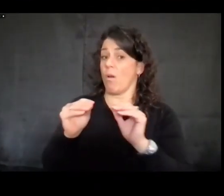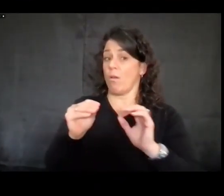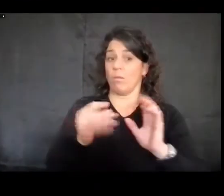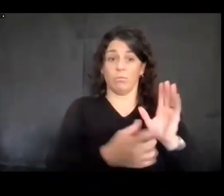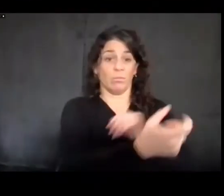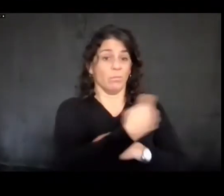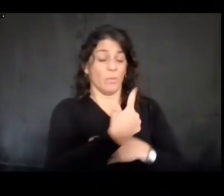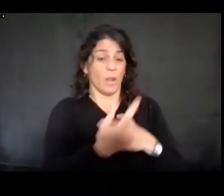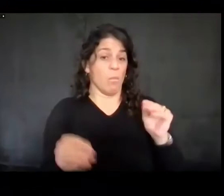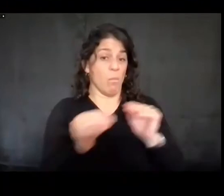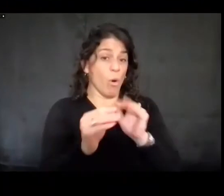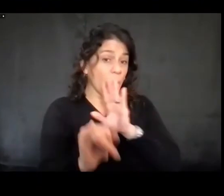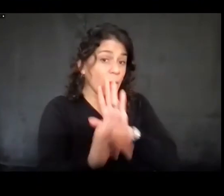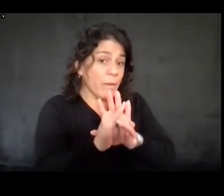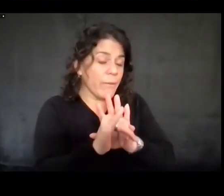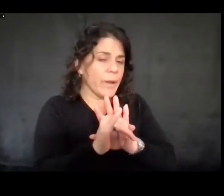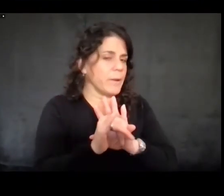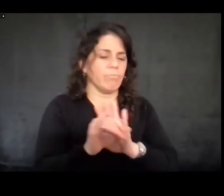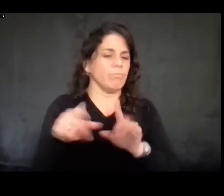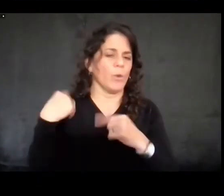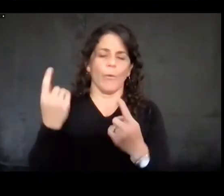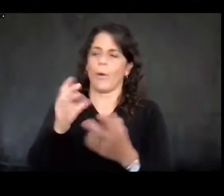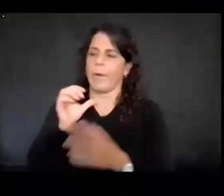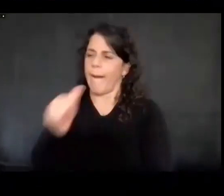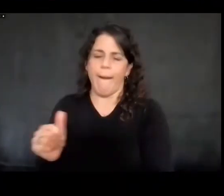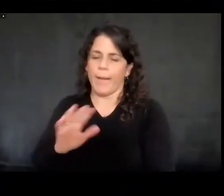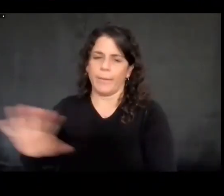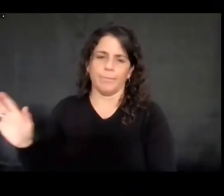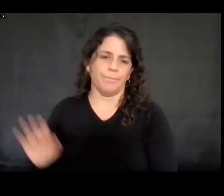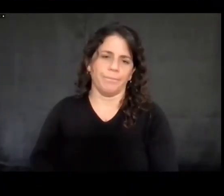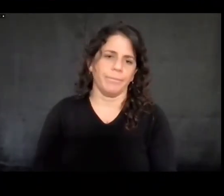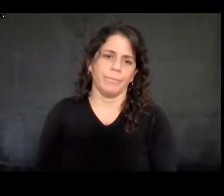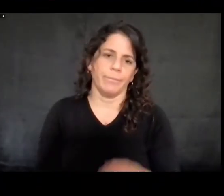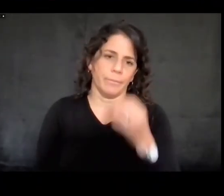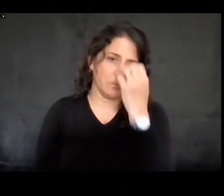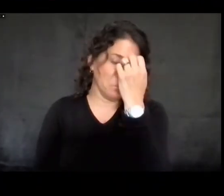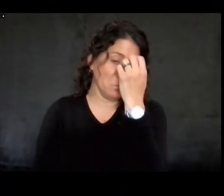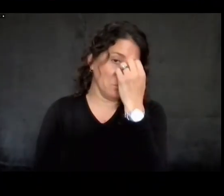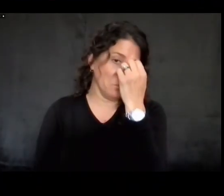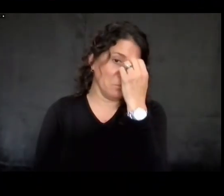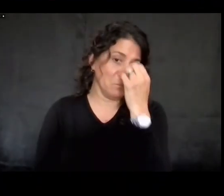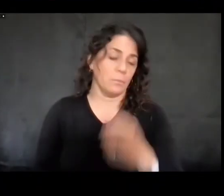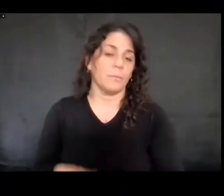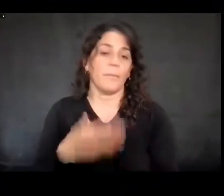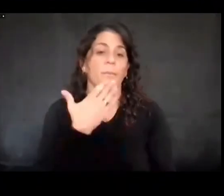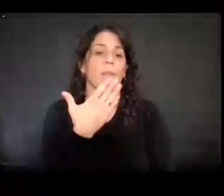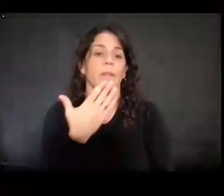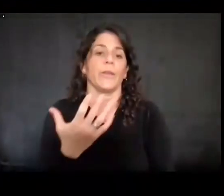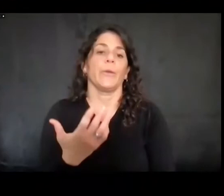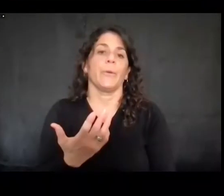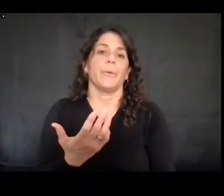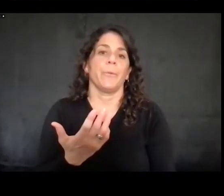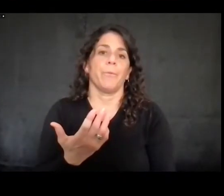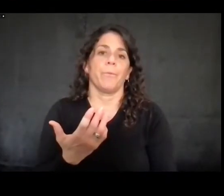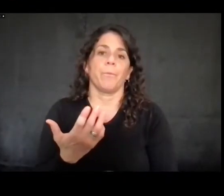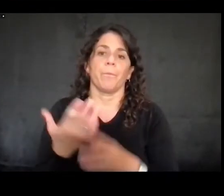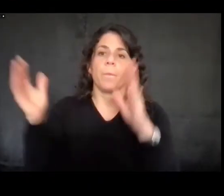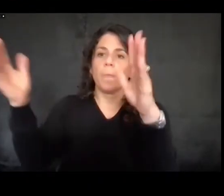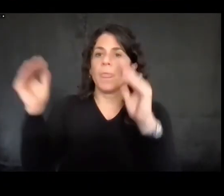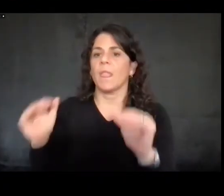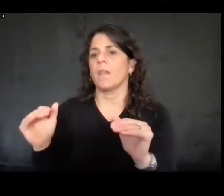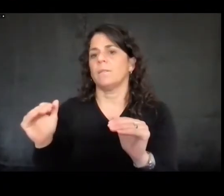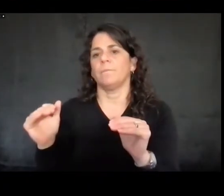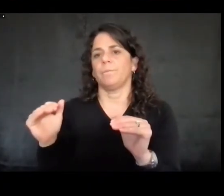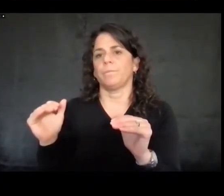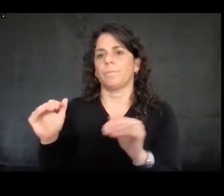en otros casos hasta ahora no se han identificado muchas gracias por aceptar todas mis preguntas gracias la